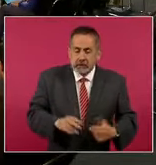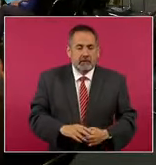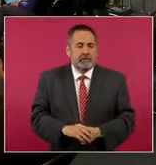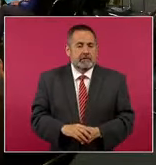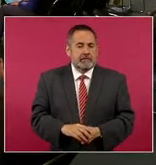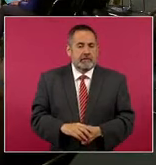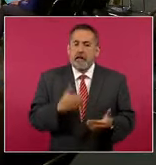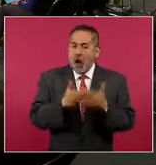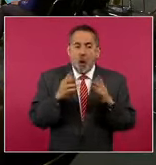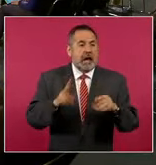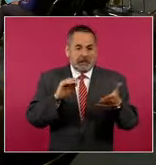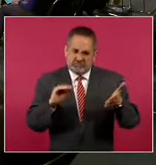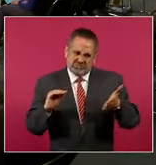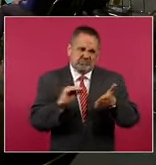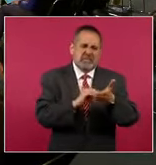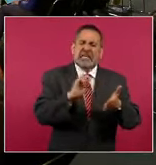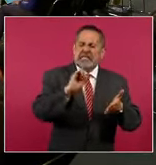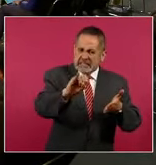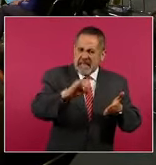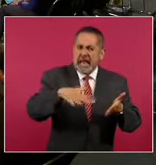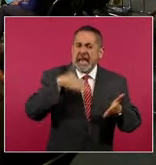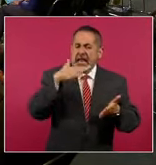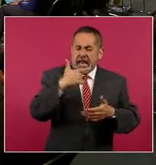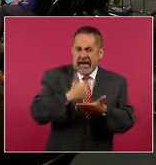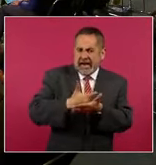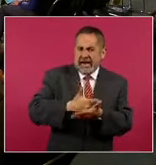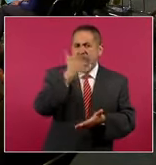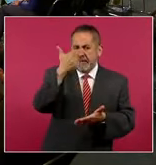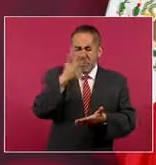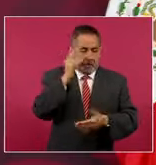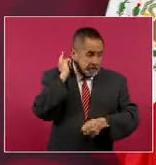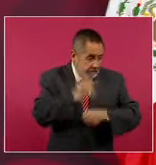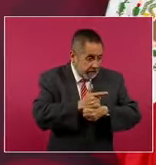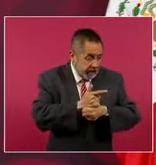Y ahora sí, es delito grave.